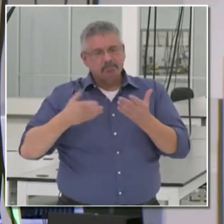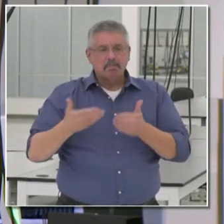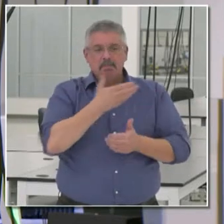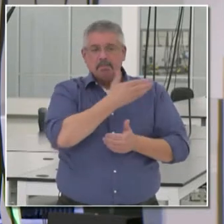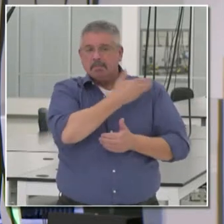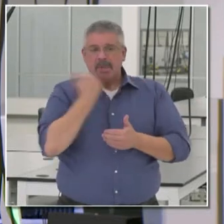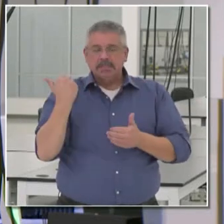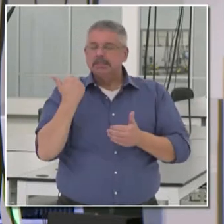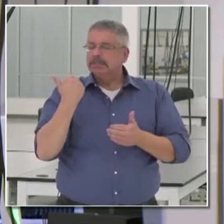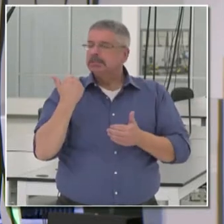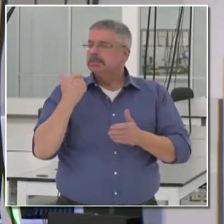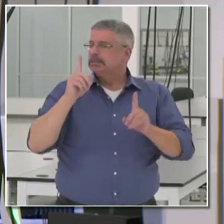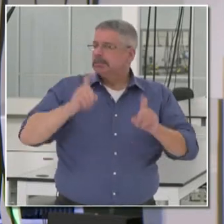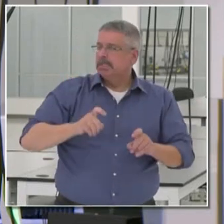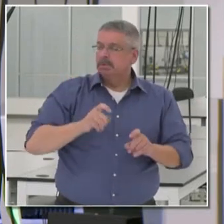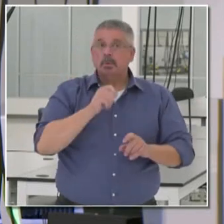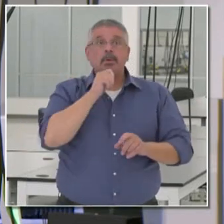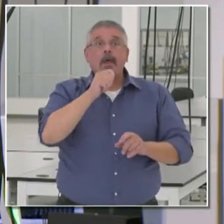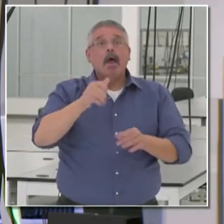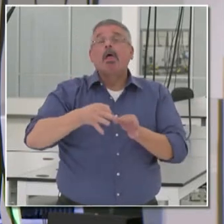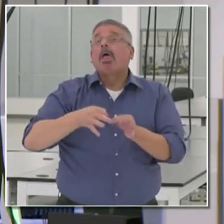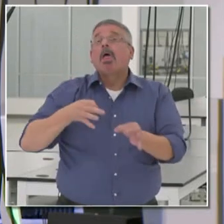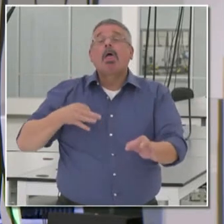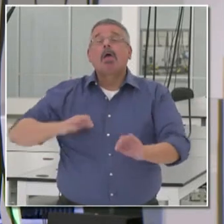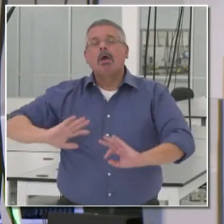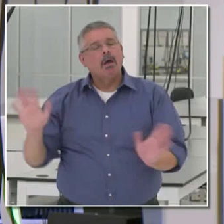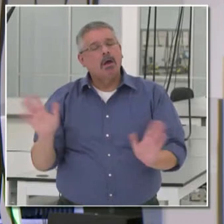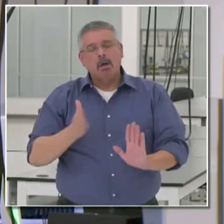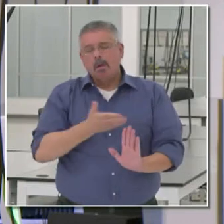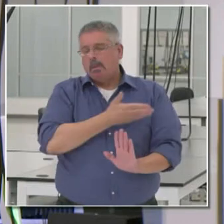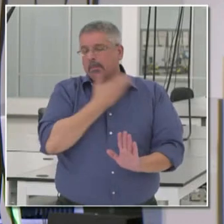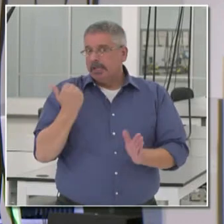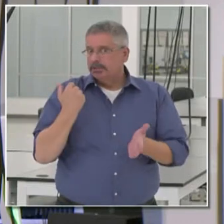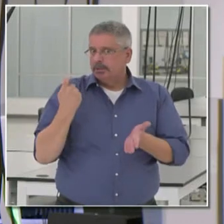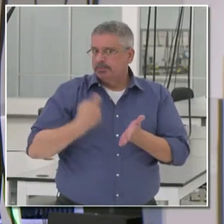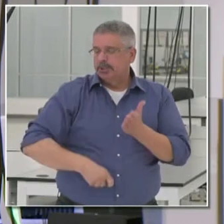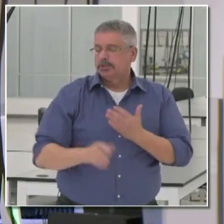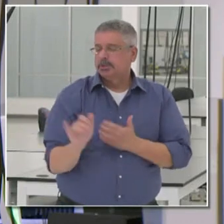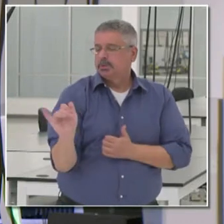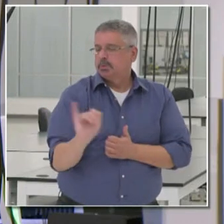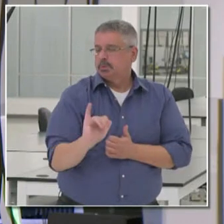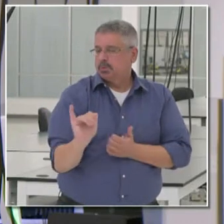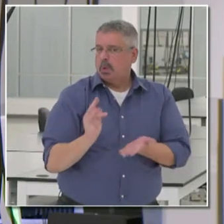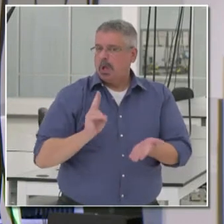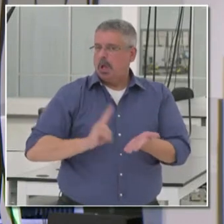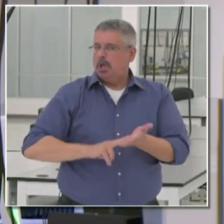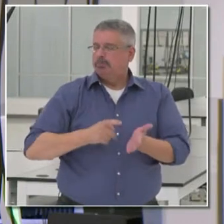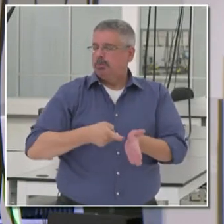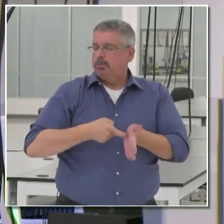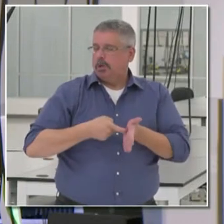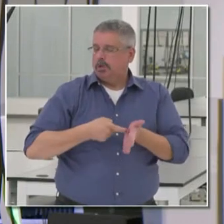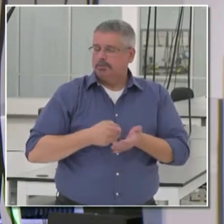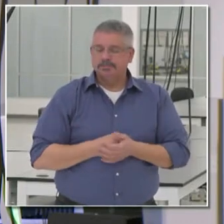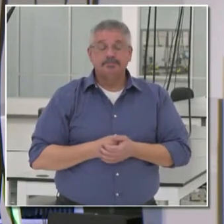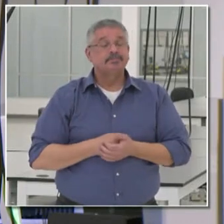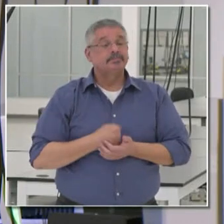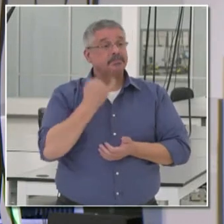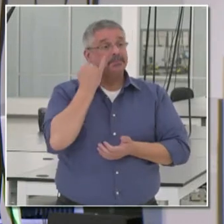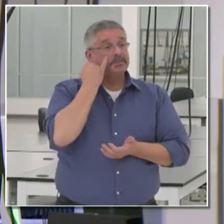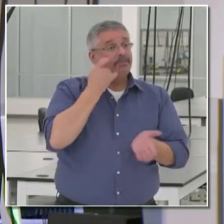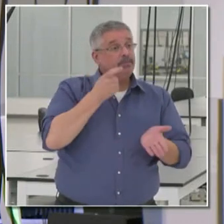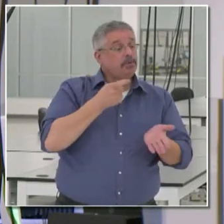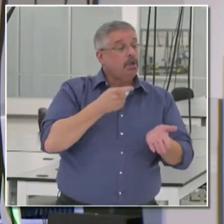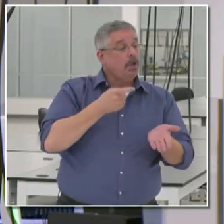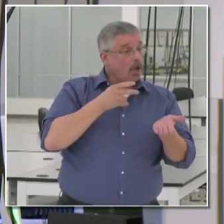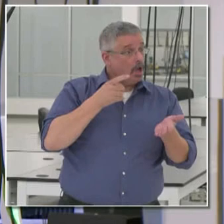mejoras porque no va a tener siempre lo mejor y tenemos también tendremos también provisiones para la mejor para el mejor precio